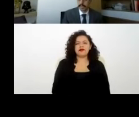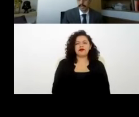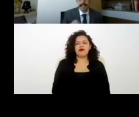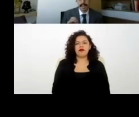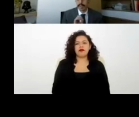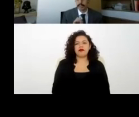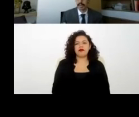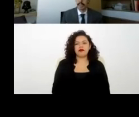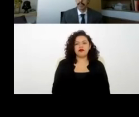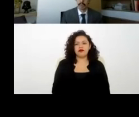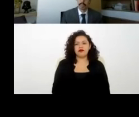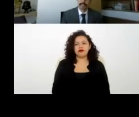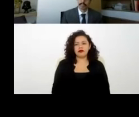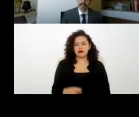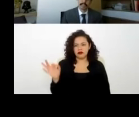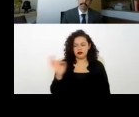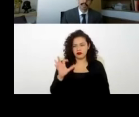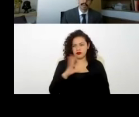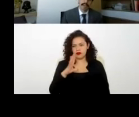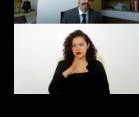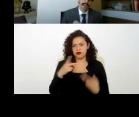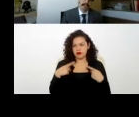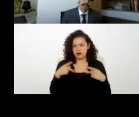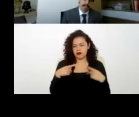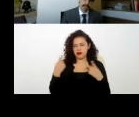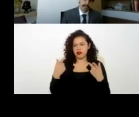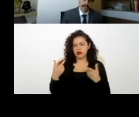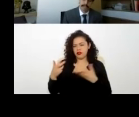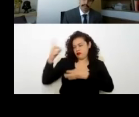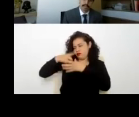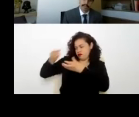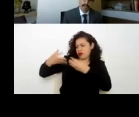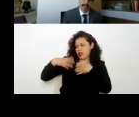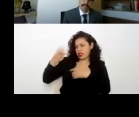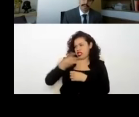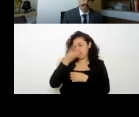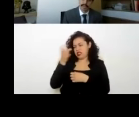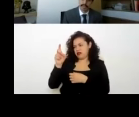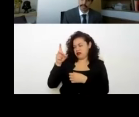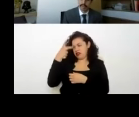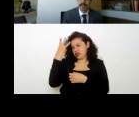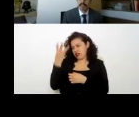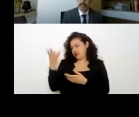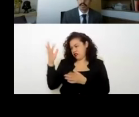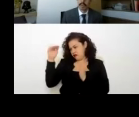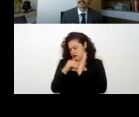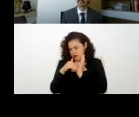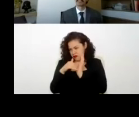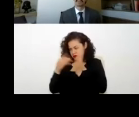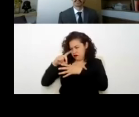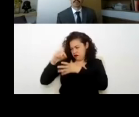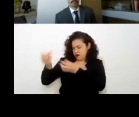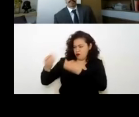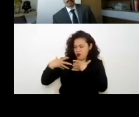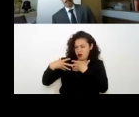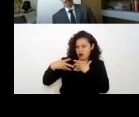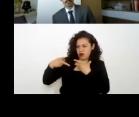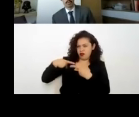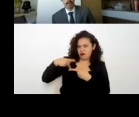aviso y dicen, tal persona me donó más de los 333 mil pesos, pero no dicen cuánto les